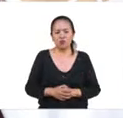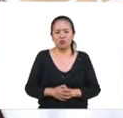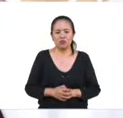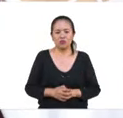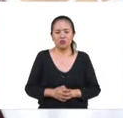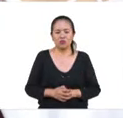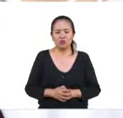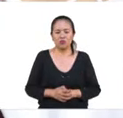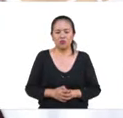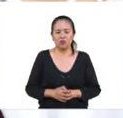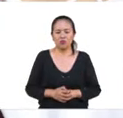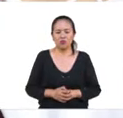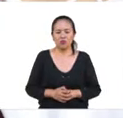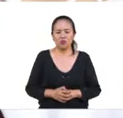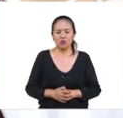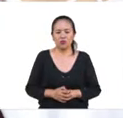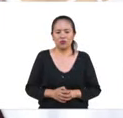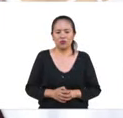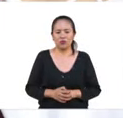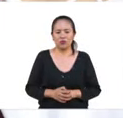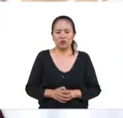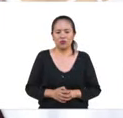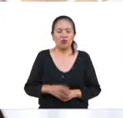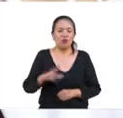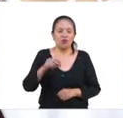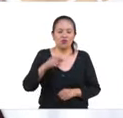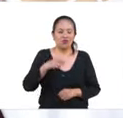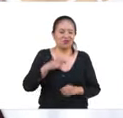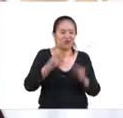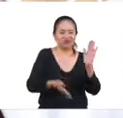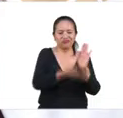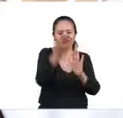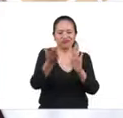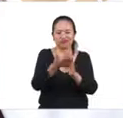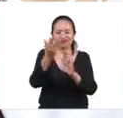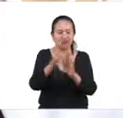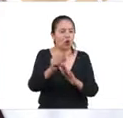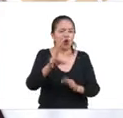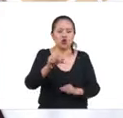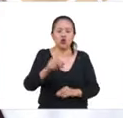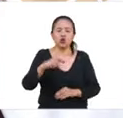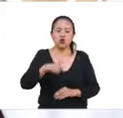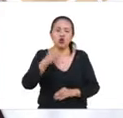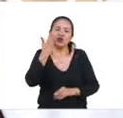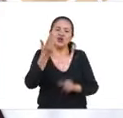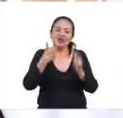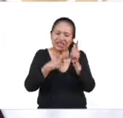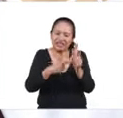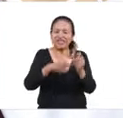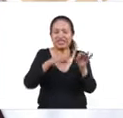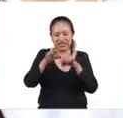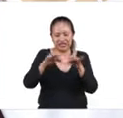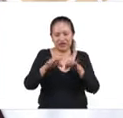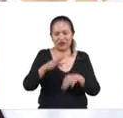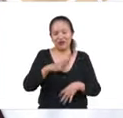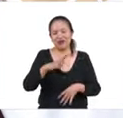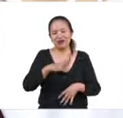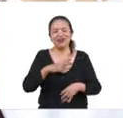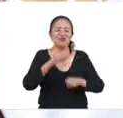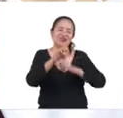yo no quiero dejar pendientes en el tema de la reconstrucción. Y la verdad es que el tema de las empresas ha sido